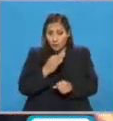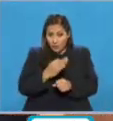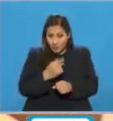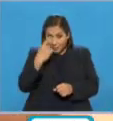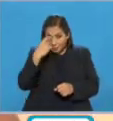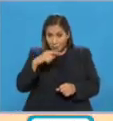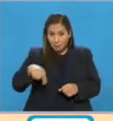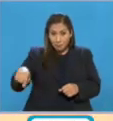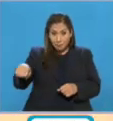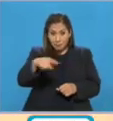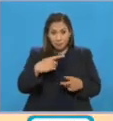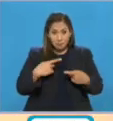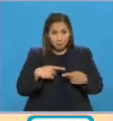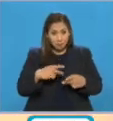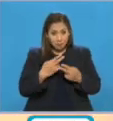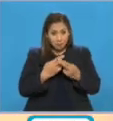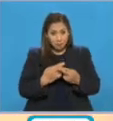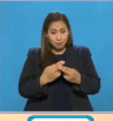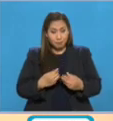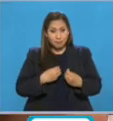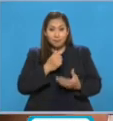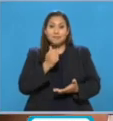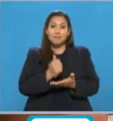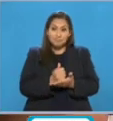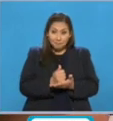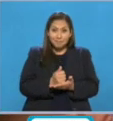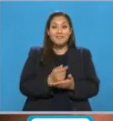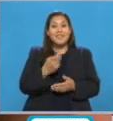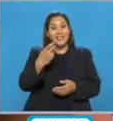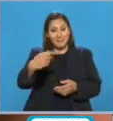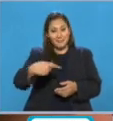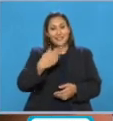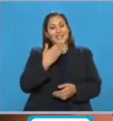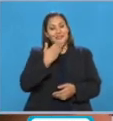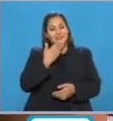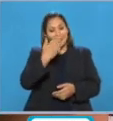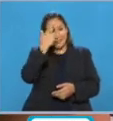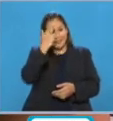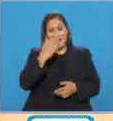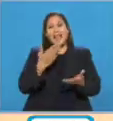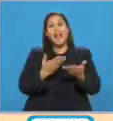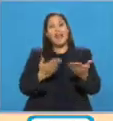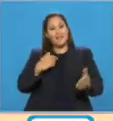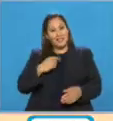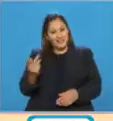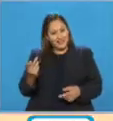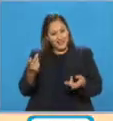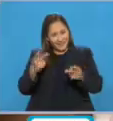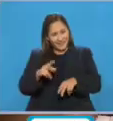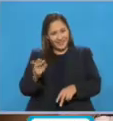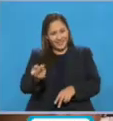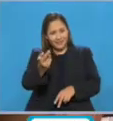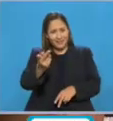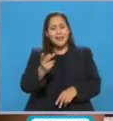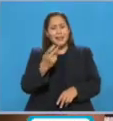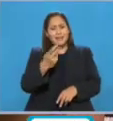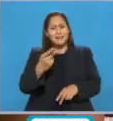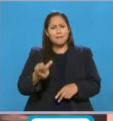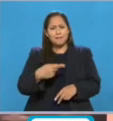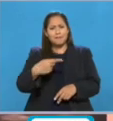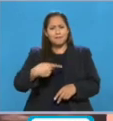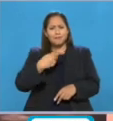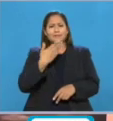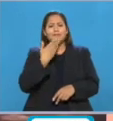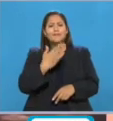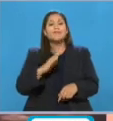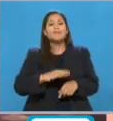la cantidad de habitantes capitalinos? Es muy buena pregunta. Ahora yo el te tema- pregunto. No, es muy buena pregunta porque el